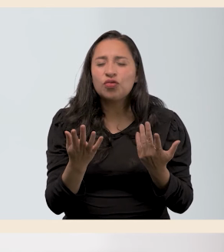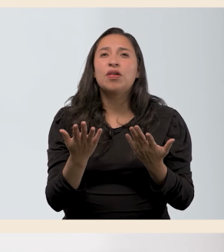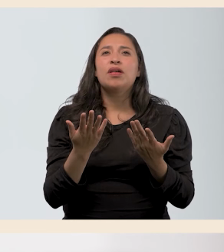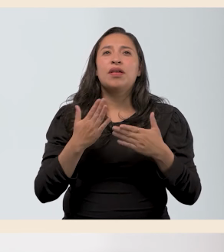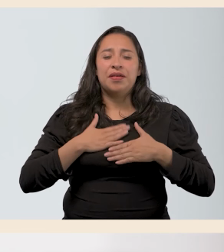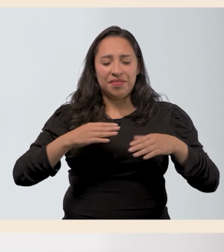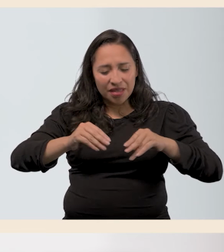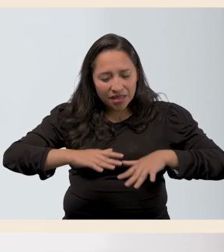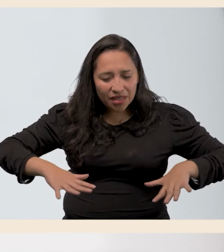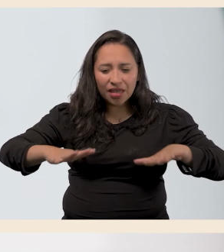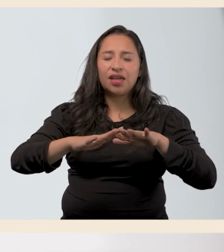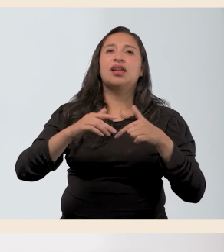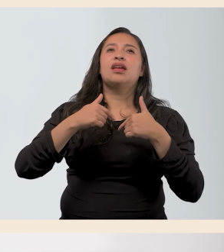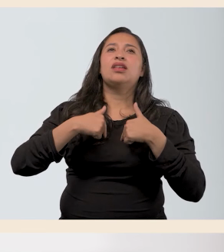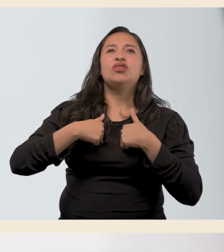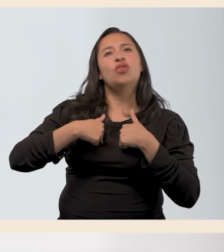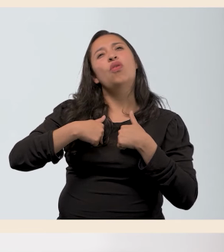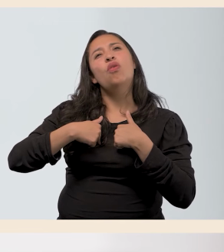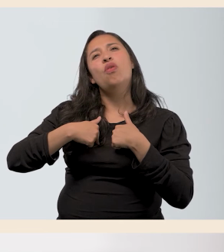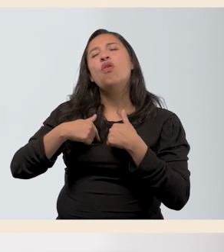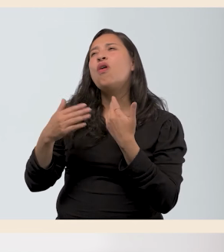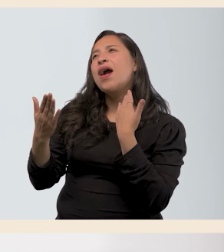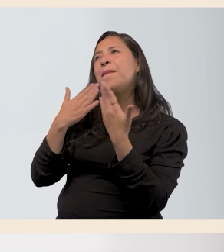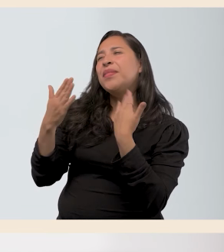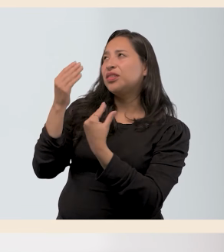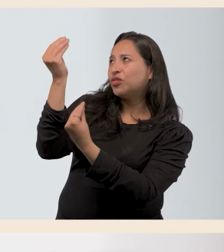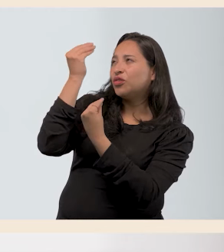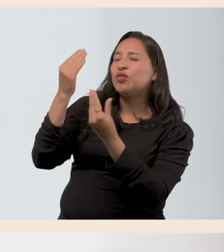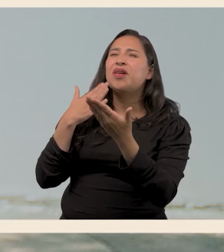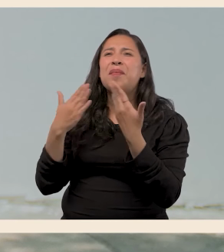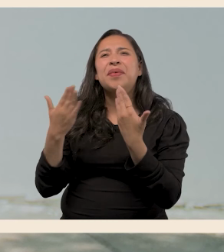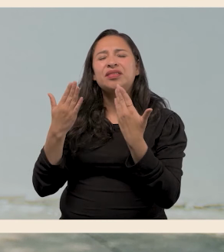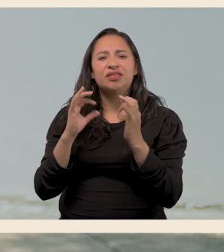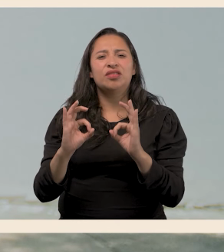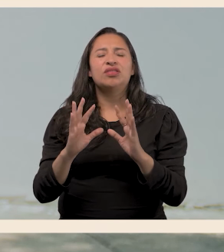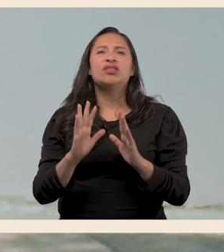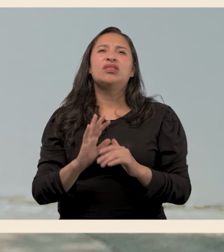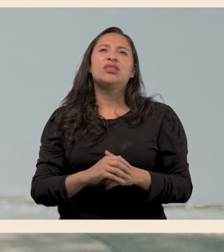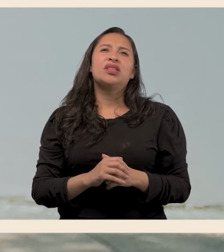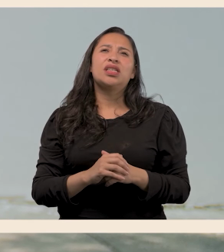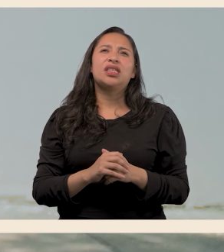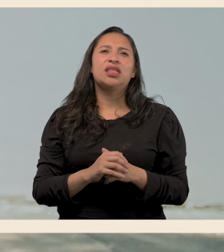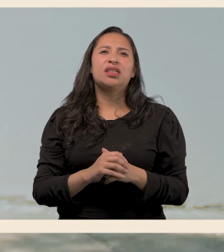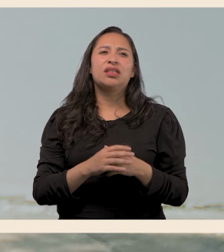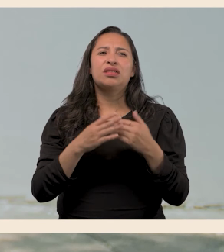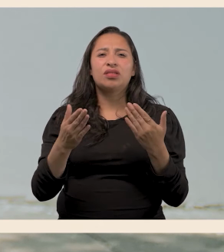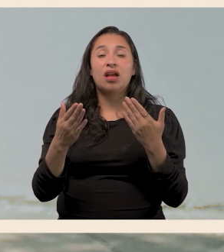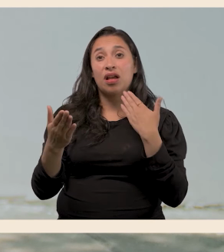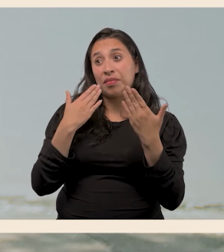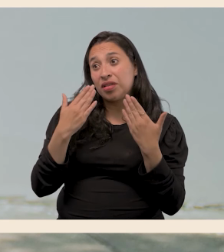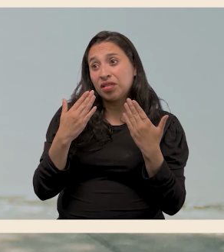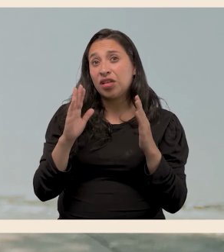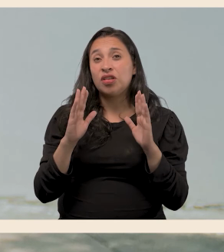y formado como un verdadero campesino. No es la panacea